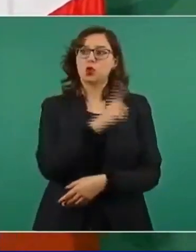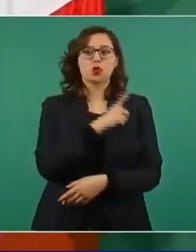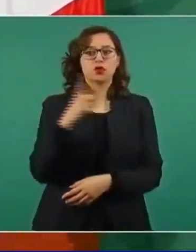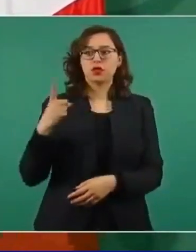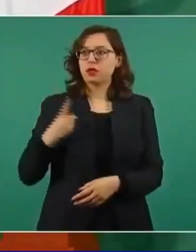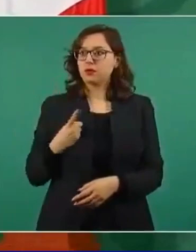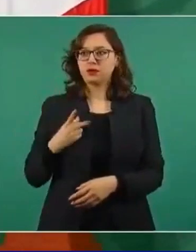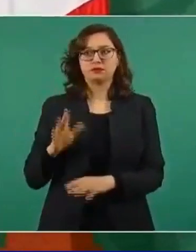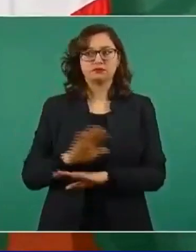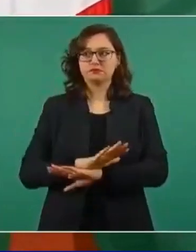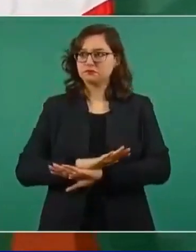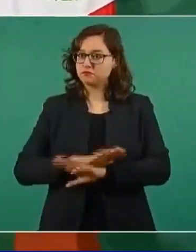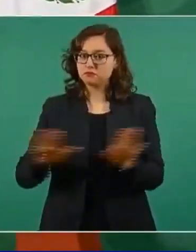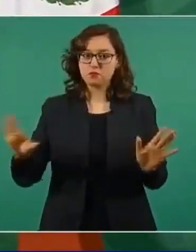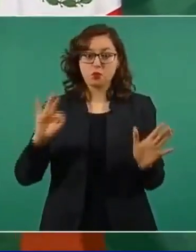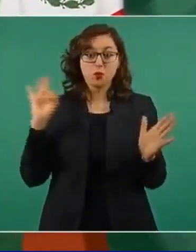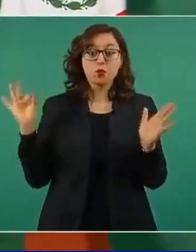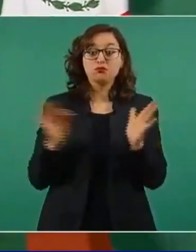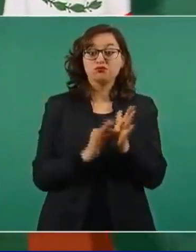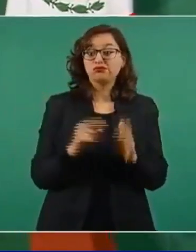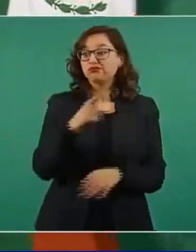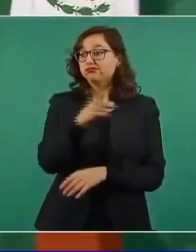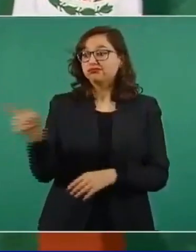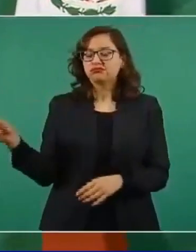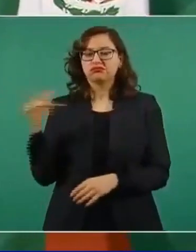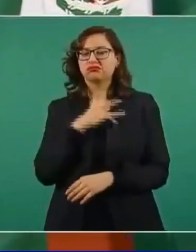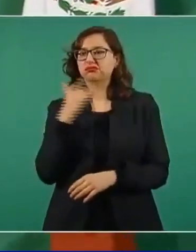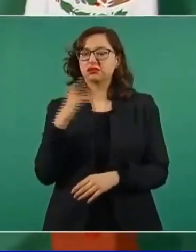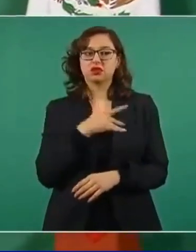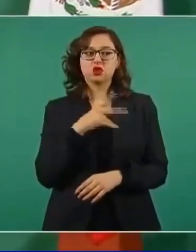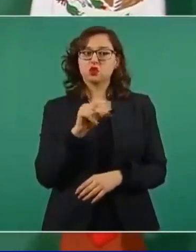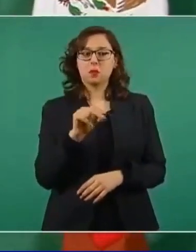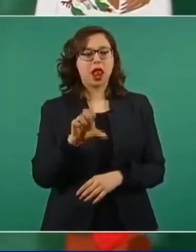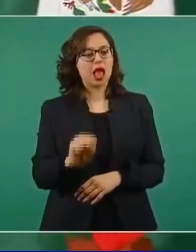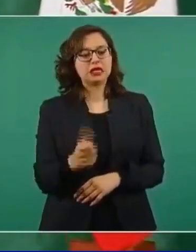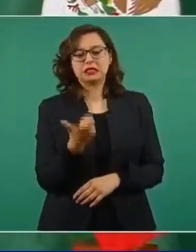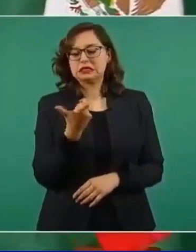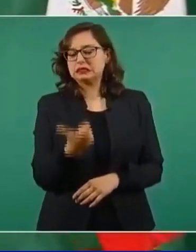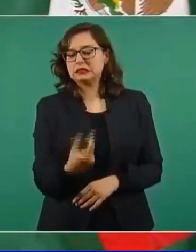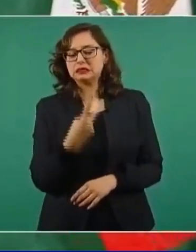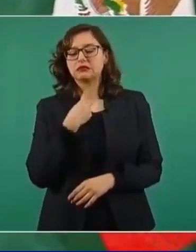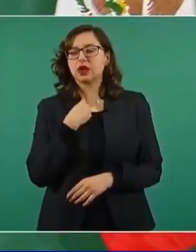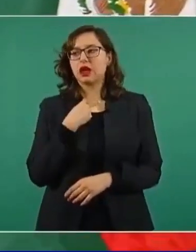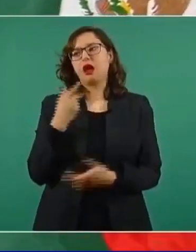hay otras formas de obtener ingresos.